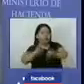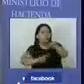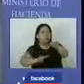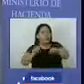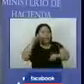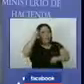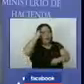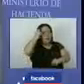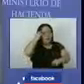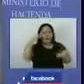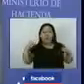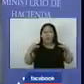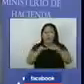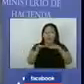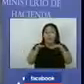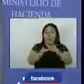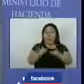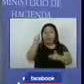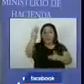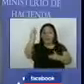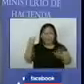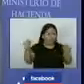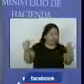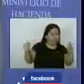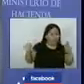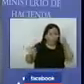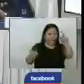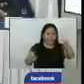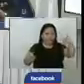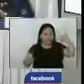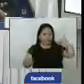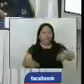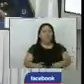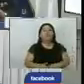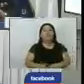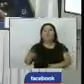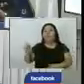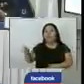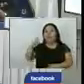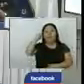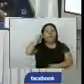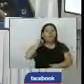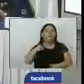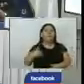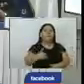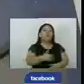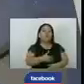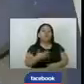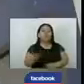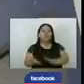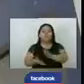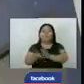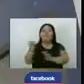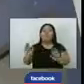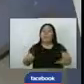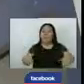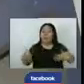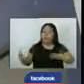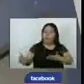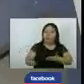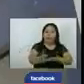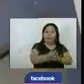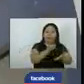recibido hasta la misma fecha del año 2022. Según Alejandro Zelaya, el incremento en la recaudación